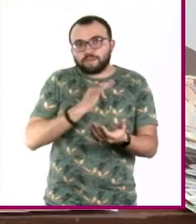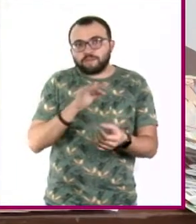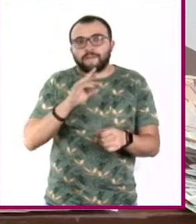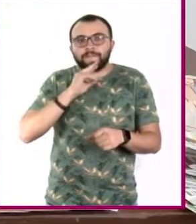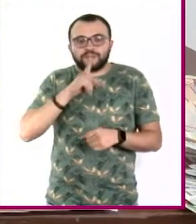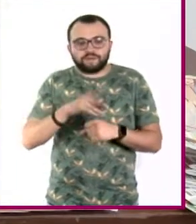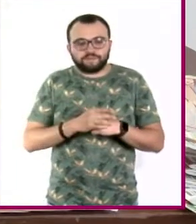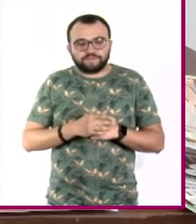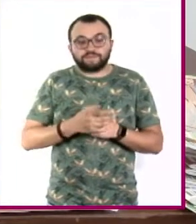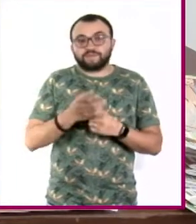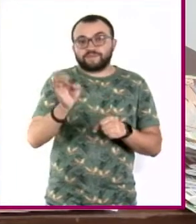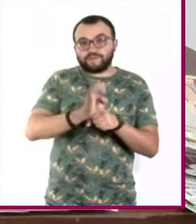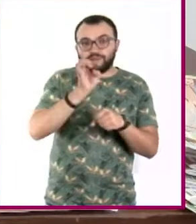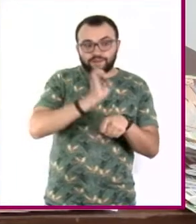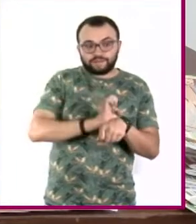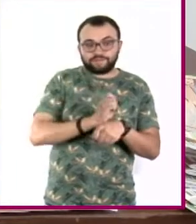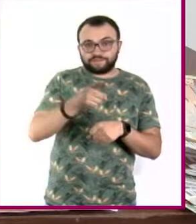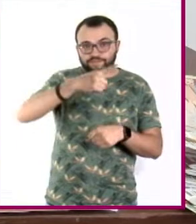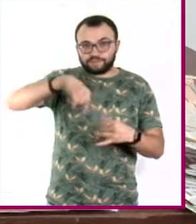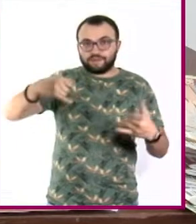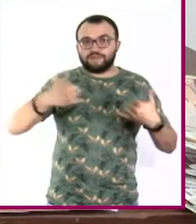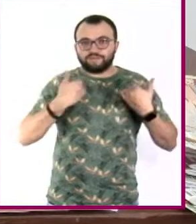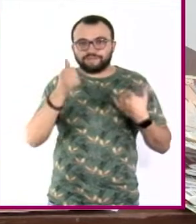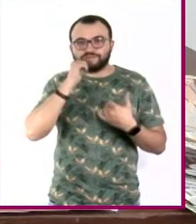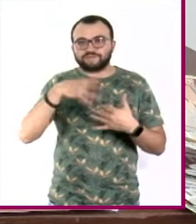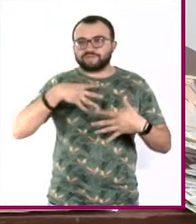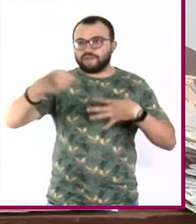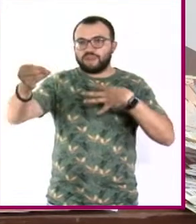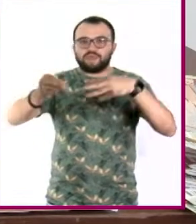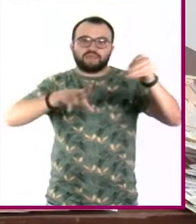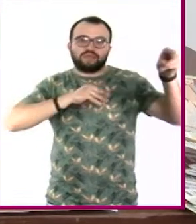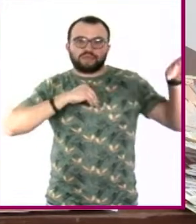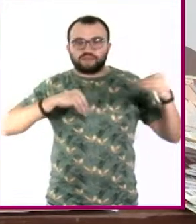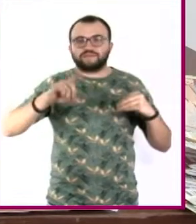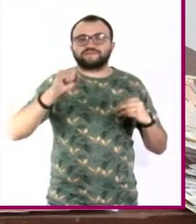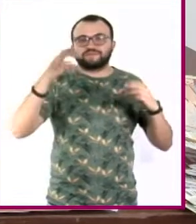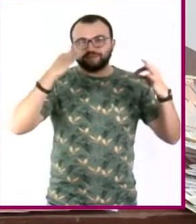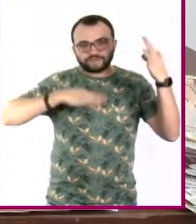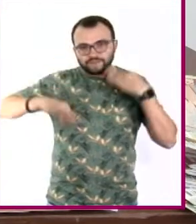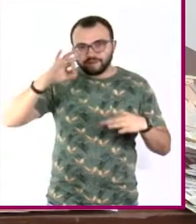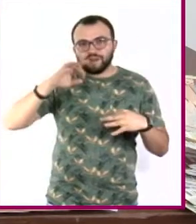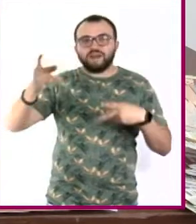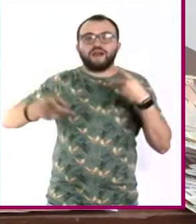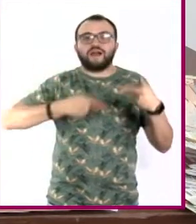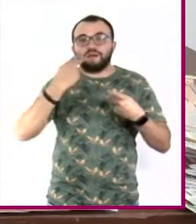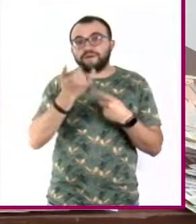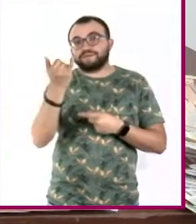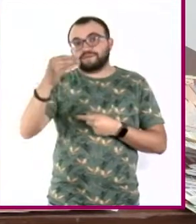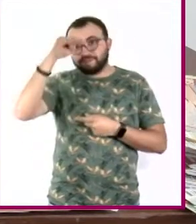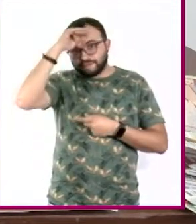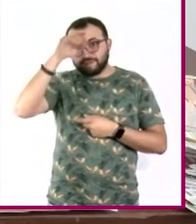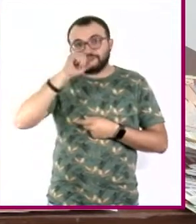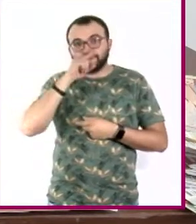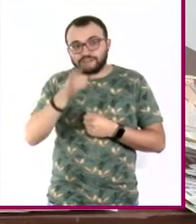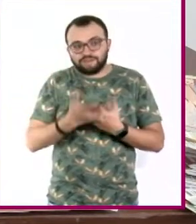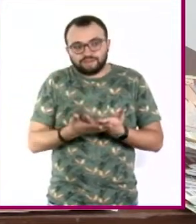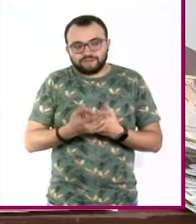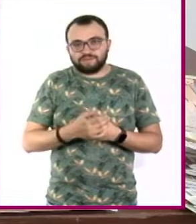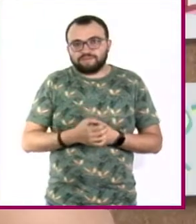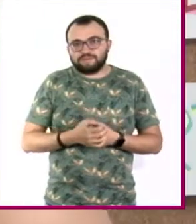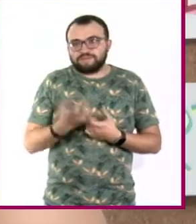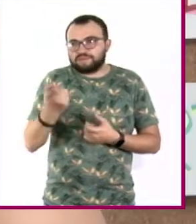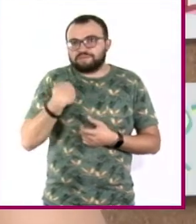los jóvenes se copian formas de vestir, de hablar, hasta de pensar, que en muchas ocasiones no tienen nada que ver con